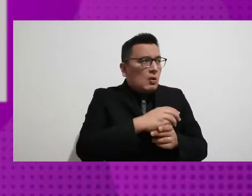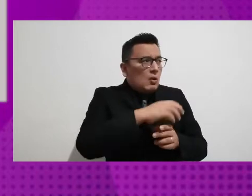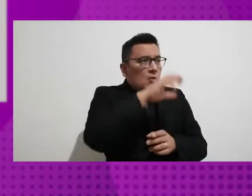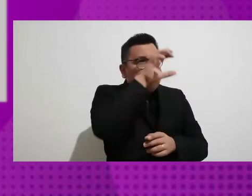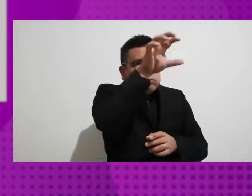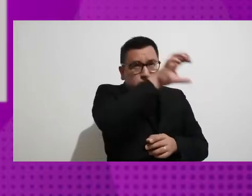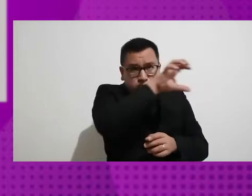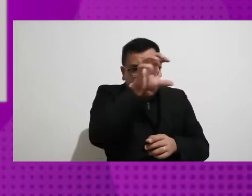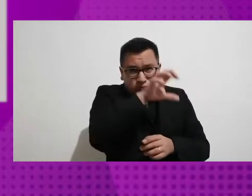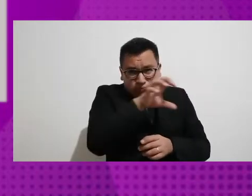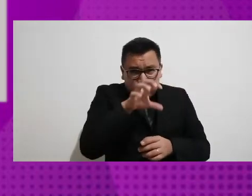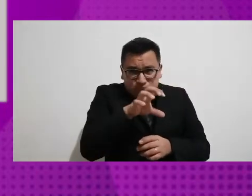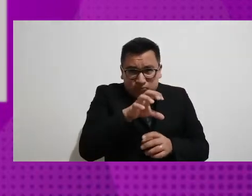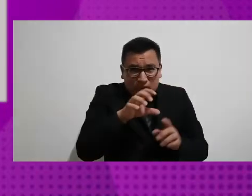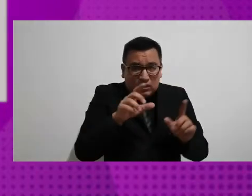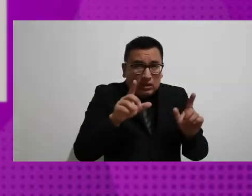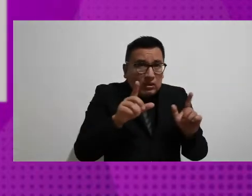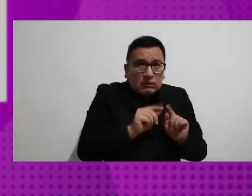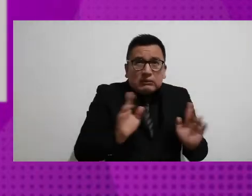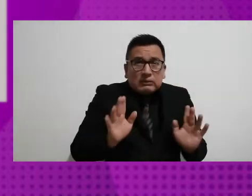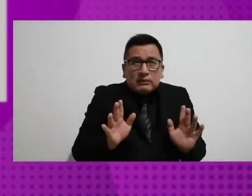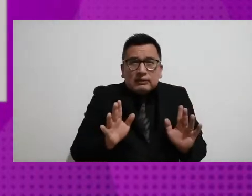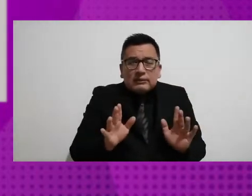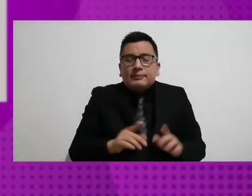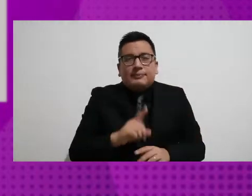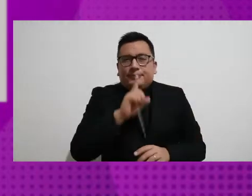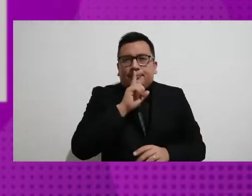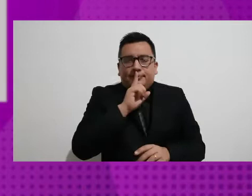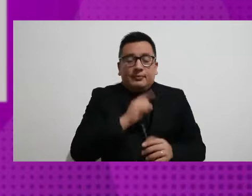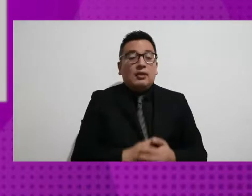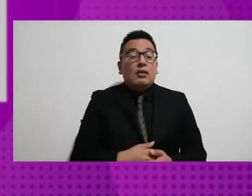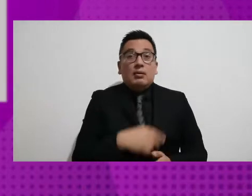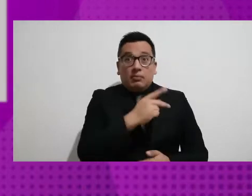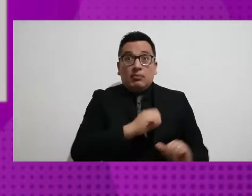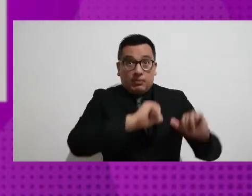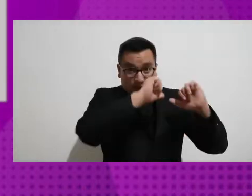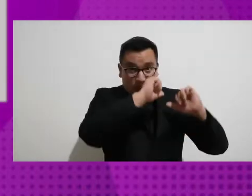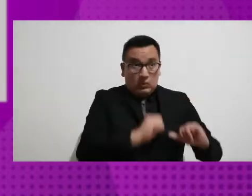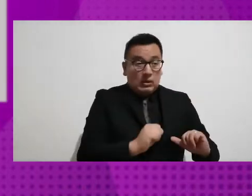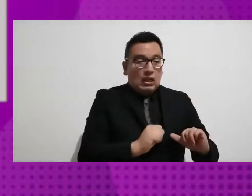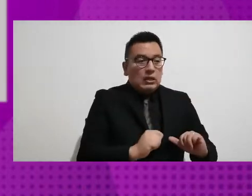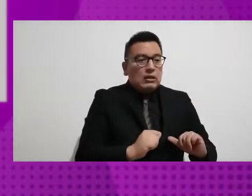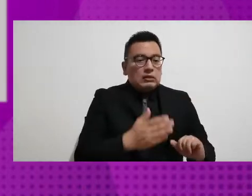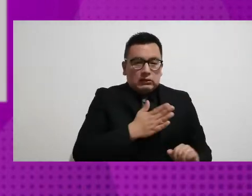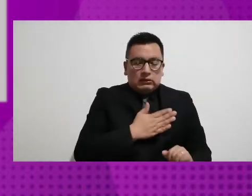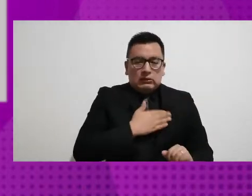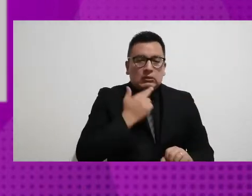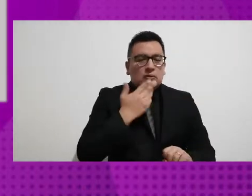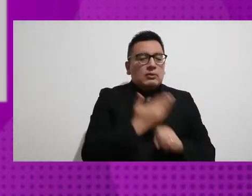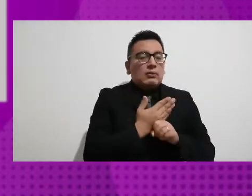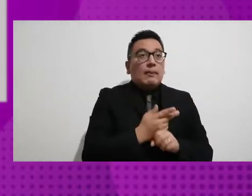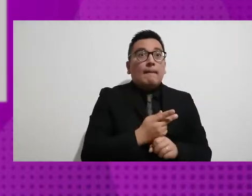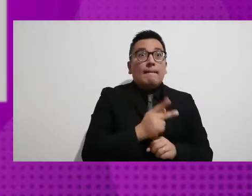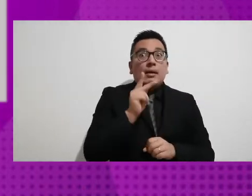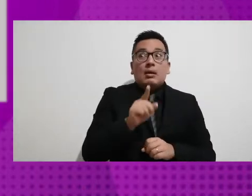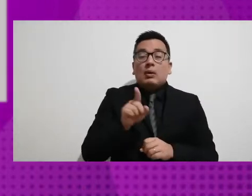ceden cierta soberanía o cierta parte de su soberanía para que la entidad mayor tome decisiones